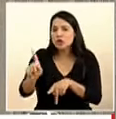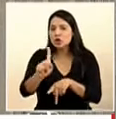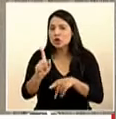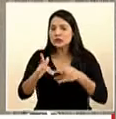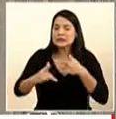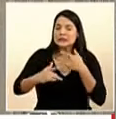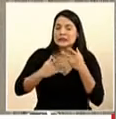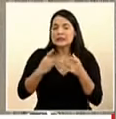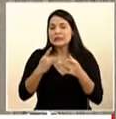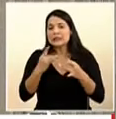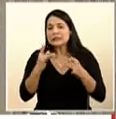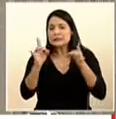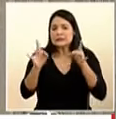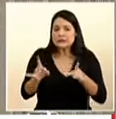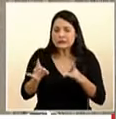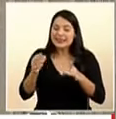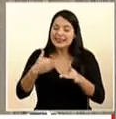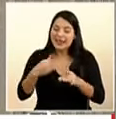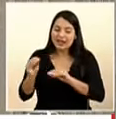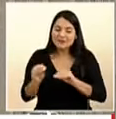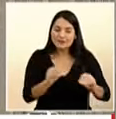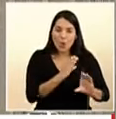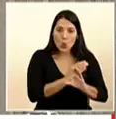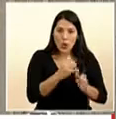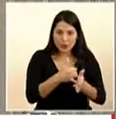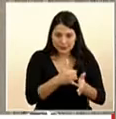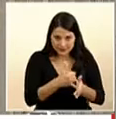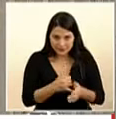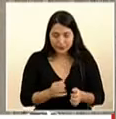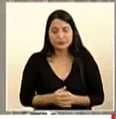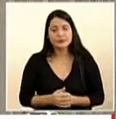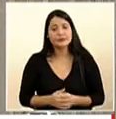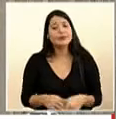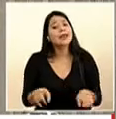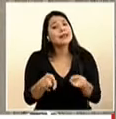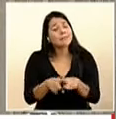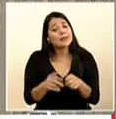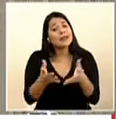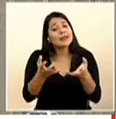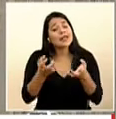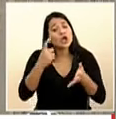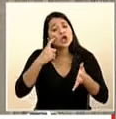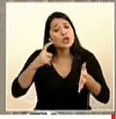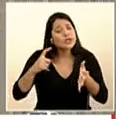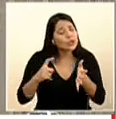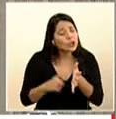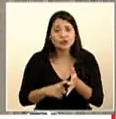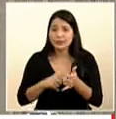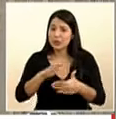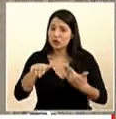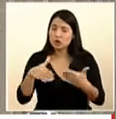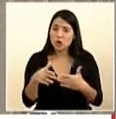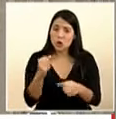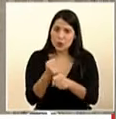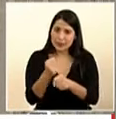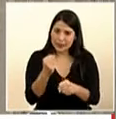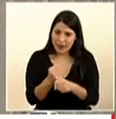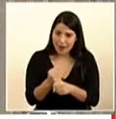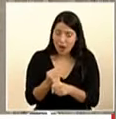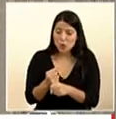resaltar la mística de todo el personal de la caja todos estamos abocados a atender